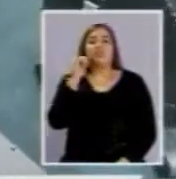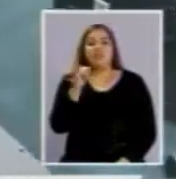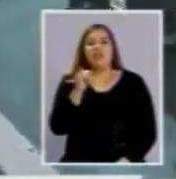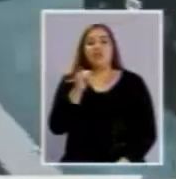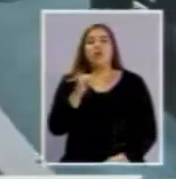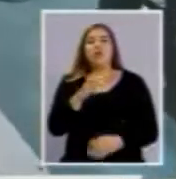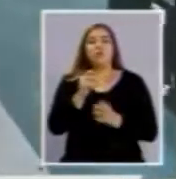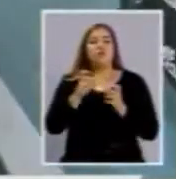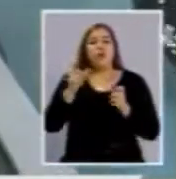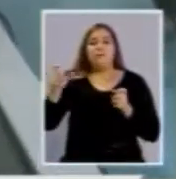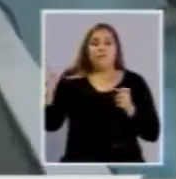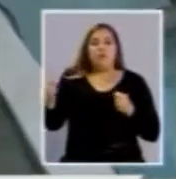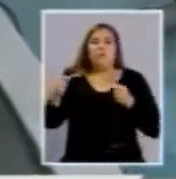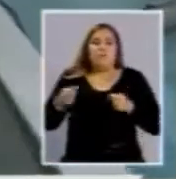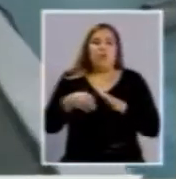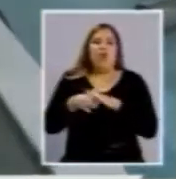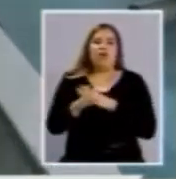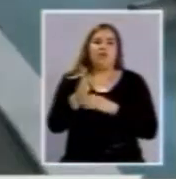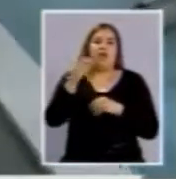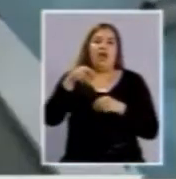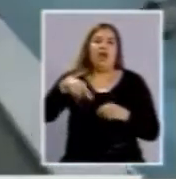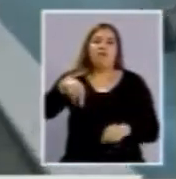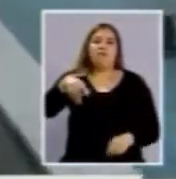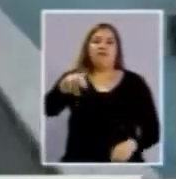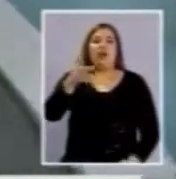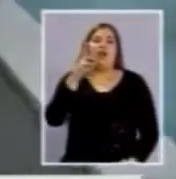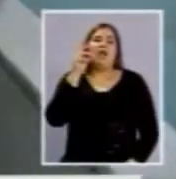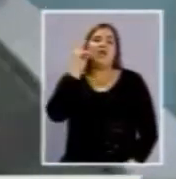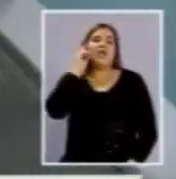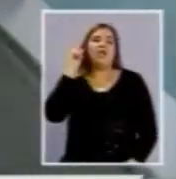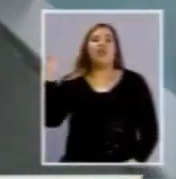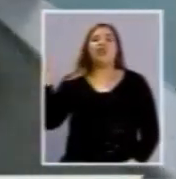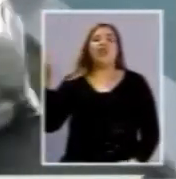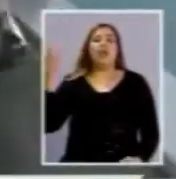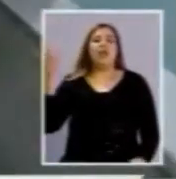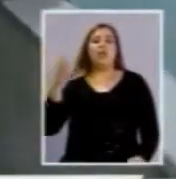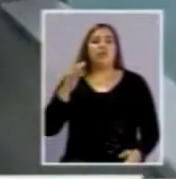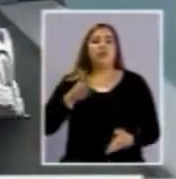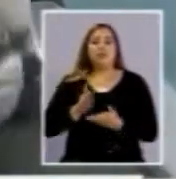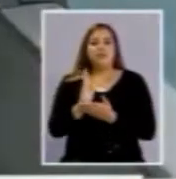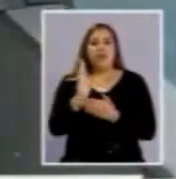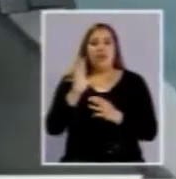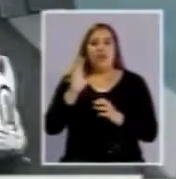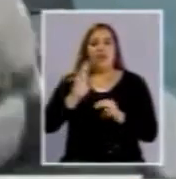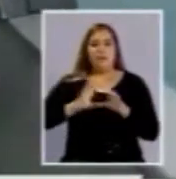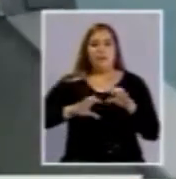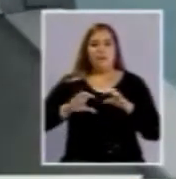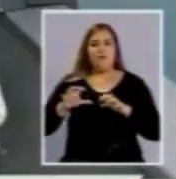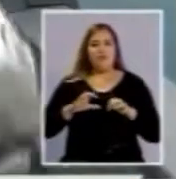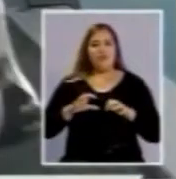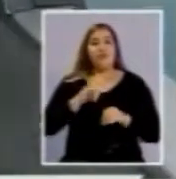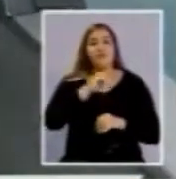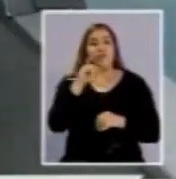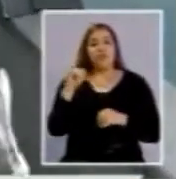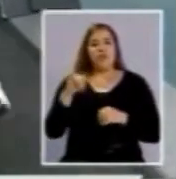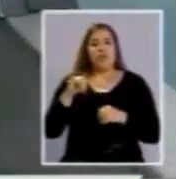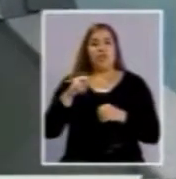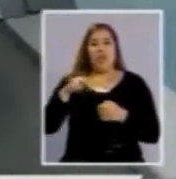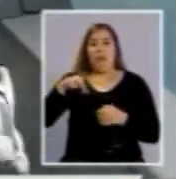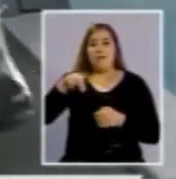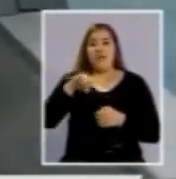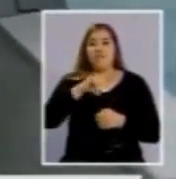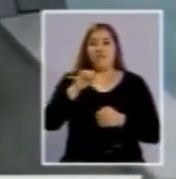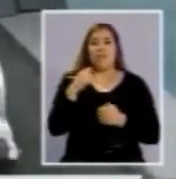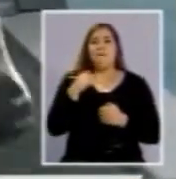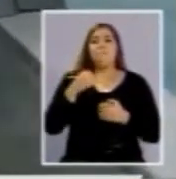gente que puede acceder a la caminata, se transforma en una alternativa ideal para comenzar a moverse. Probablemente después de la caminata pueda pasar al trote o otro